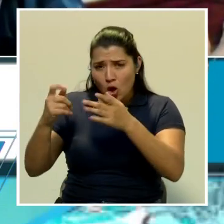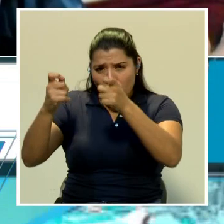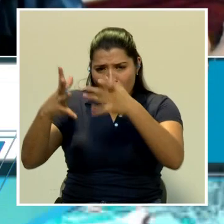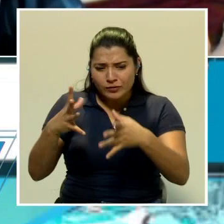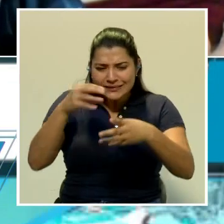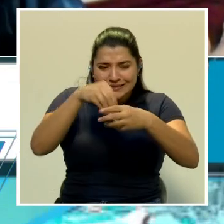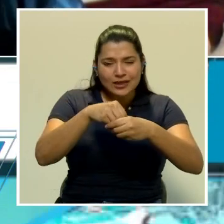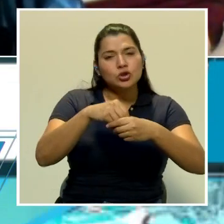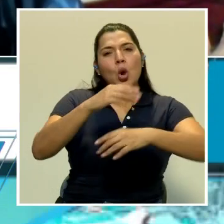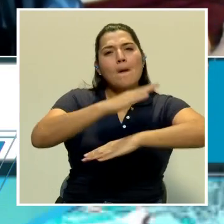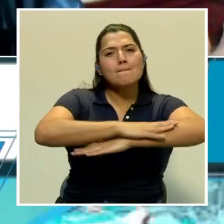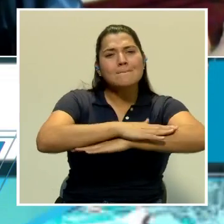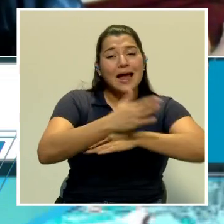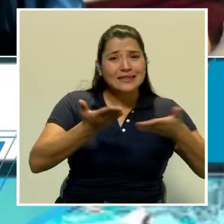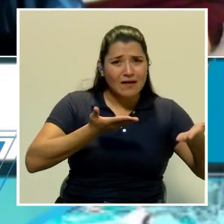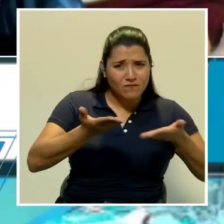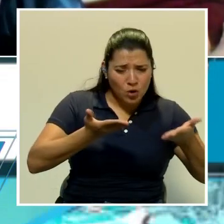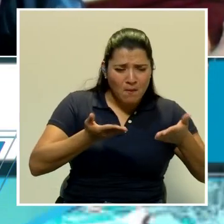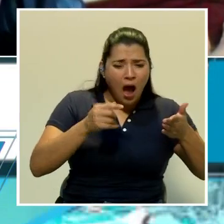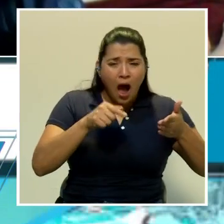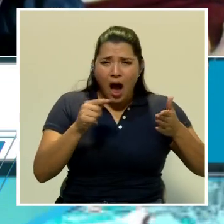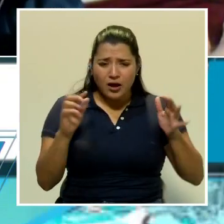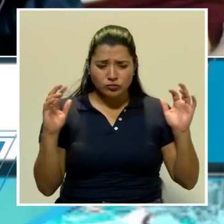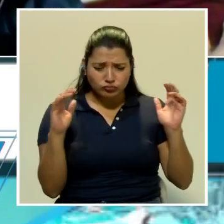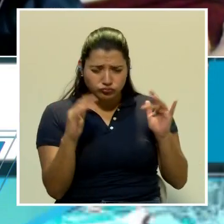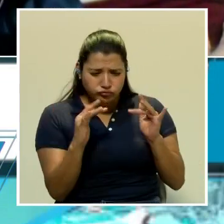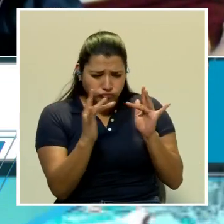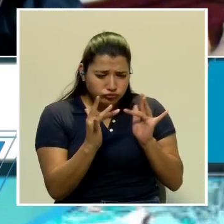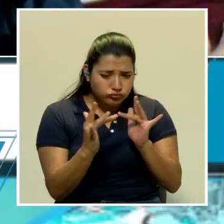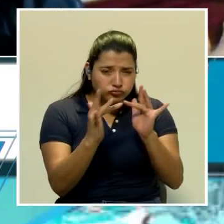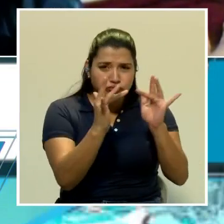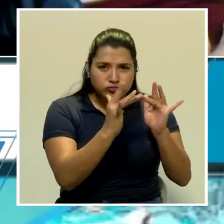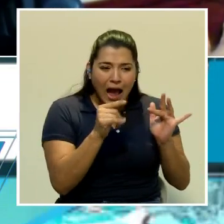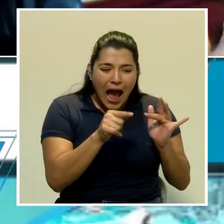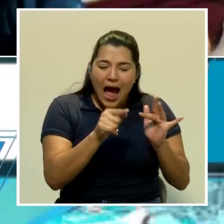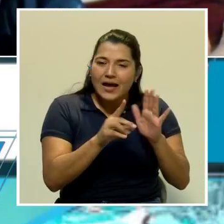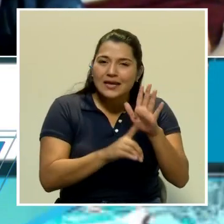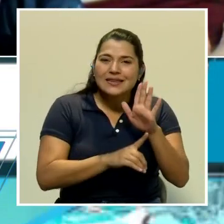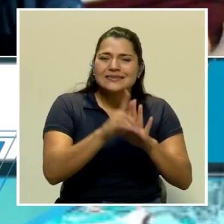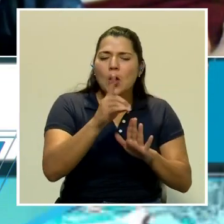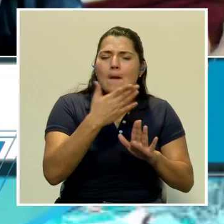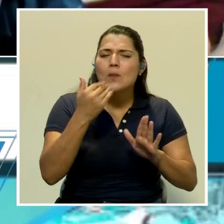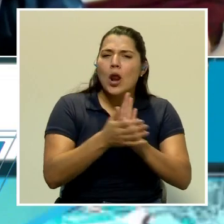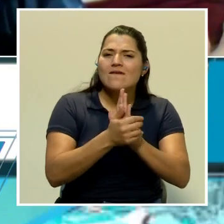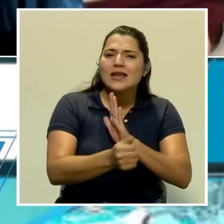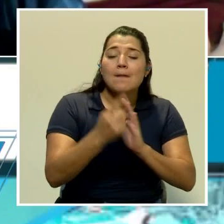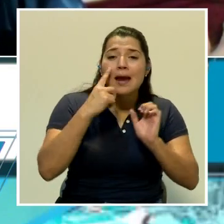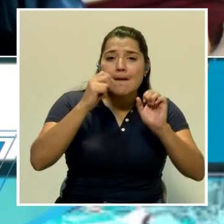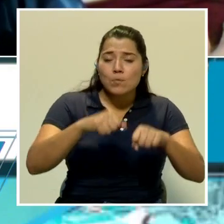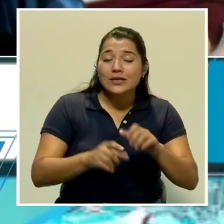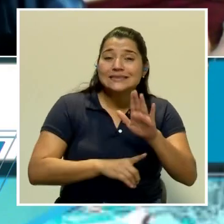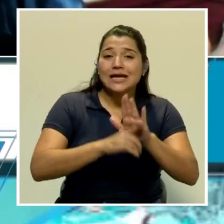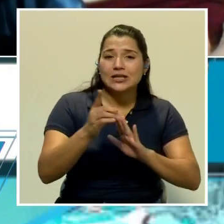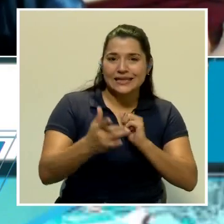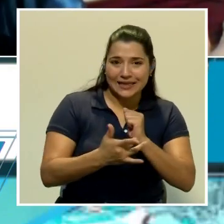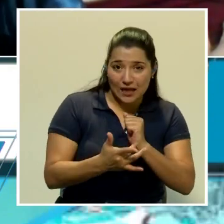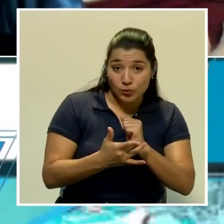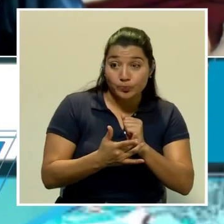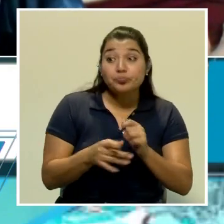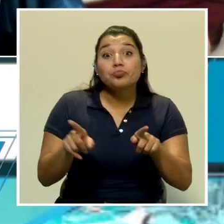su trabajo, donde están desarrollando mejores habilidades en el uso de la tecnología. Tenemos 500,000